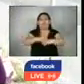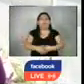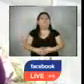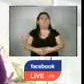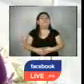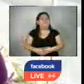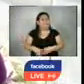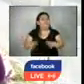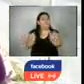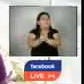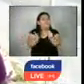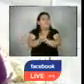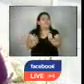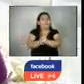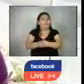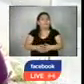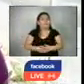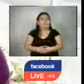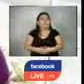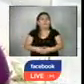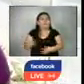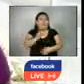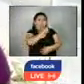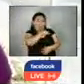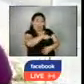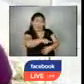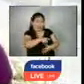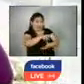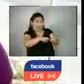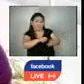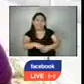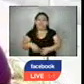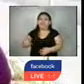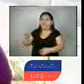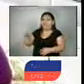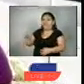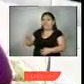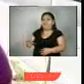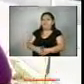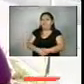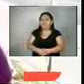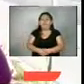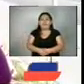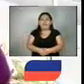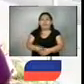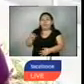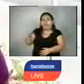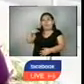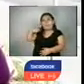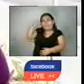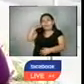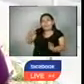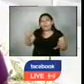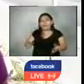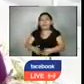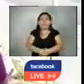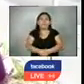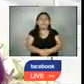eso. ¿Considera que hay un desorden? Así es. ¿Y esta situación cómo considera que se tendría que